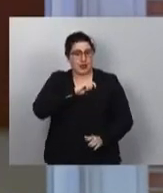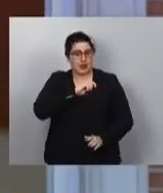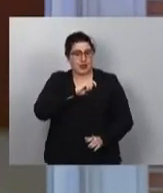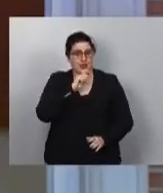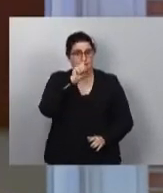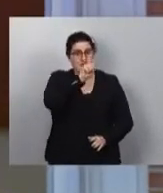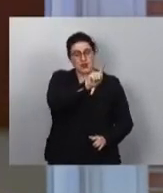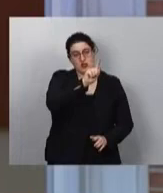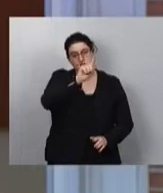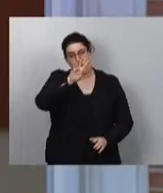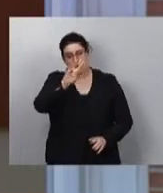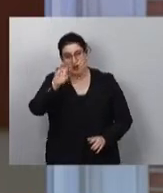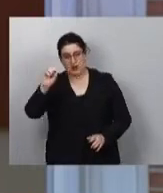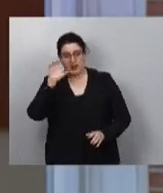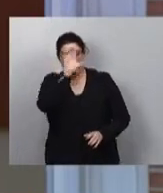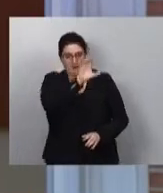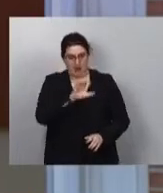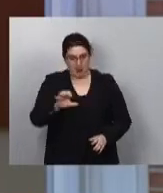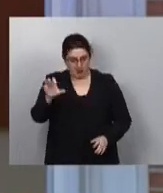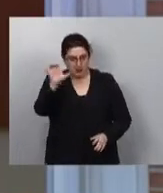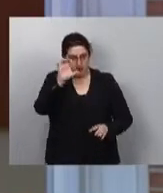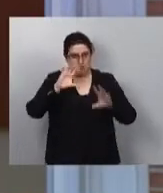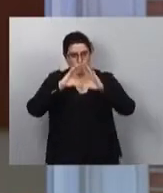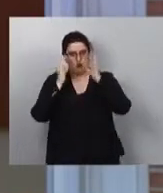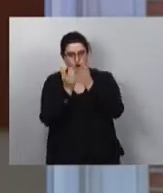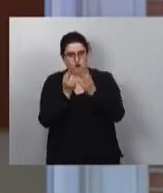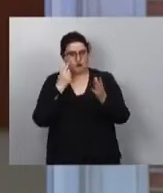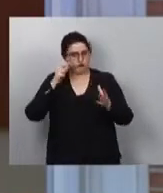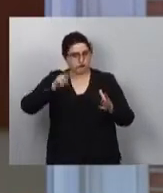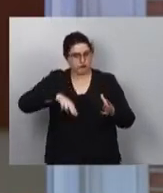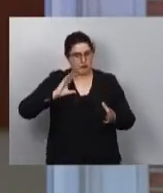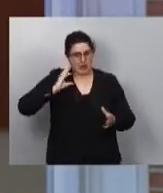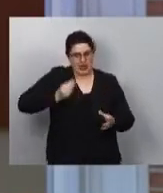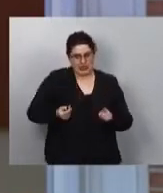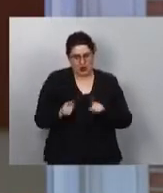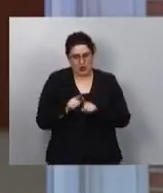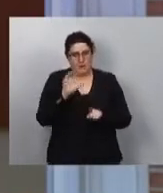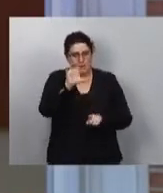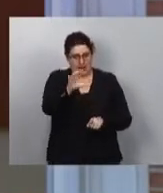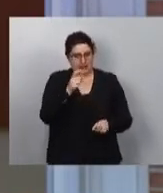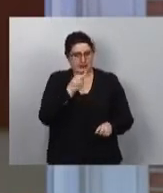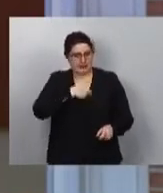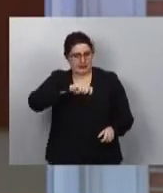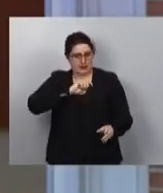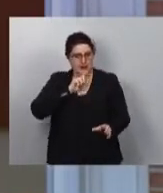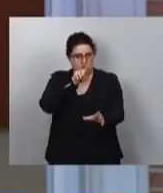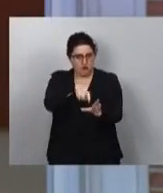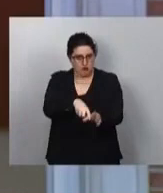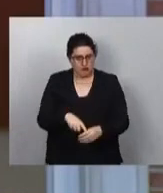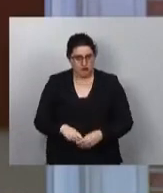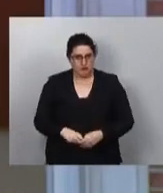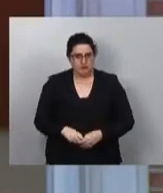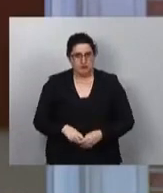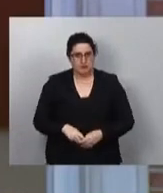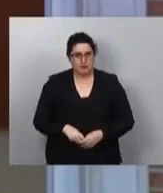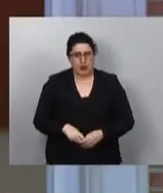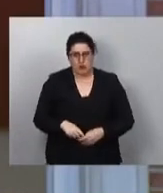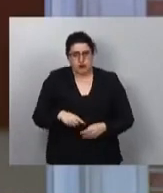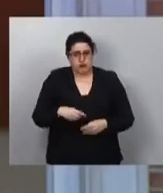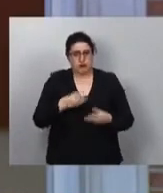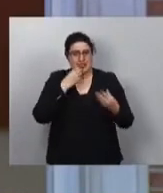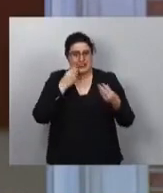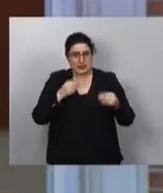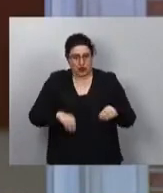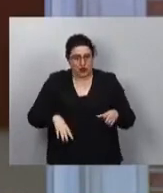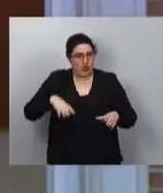europeas lo que ha estado haciendo en materia de oposición Bueno yo creo que este gobierno va a pasar a la historia como uno de los más serviles y uno de los que más ha faltado a la verdad no eh